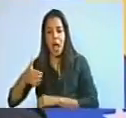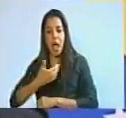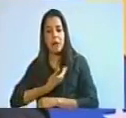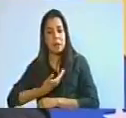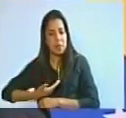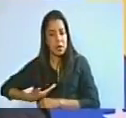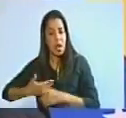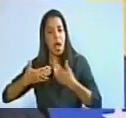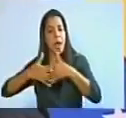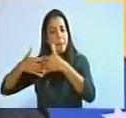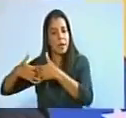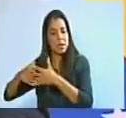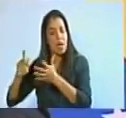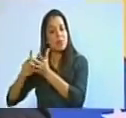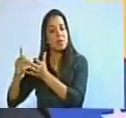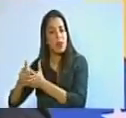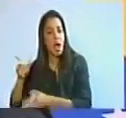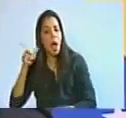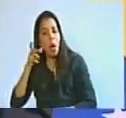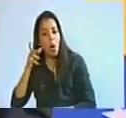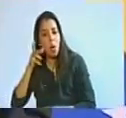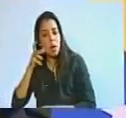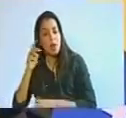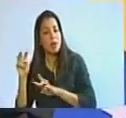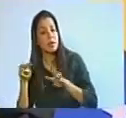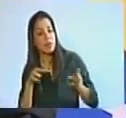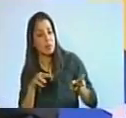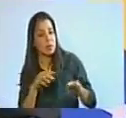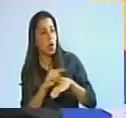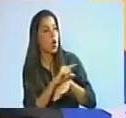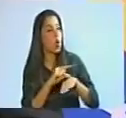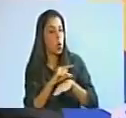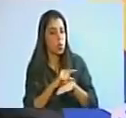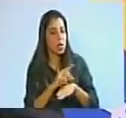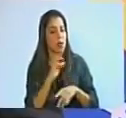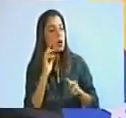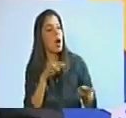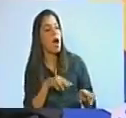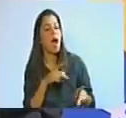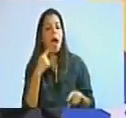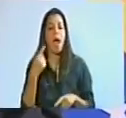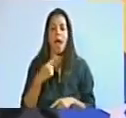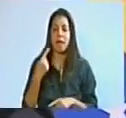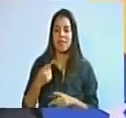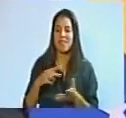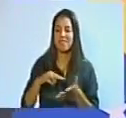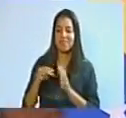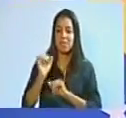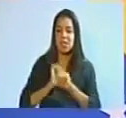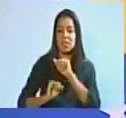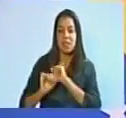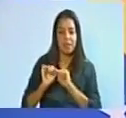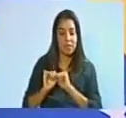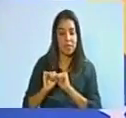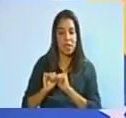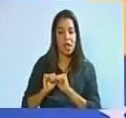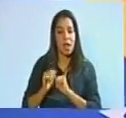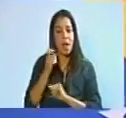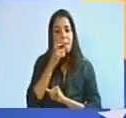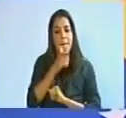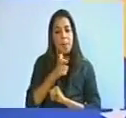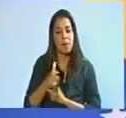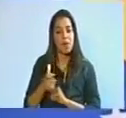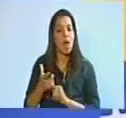productores, también se valore lo que está defendiendo el Estado, que no es otra cosa que las necesidades